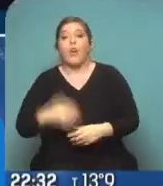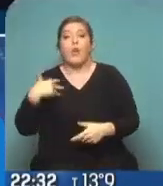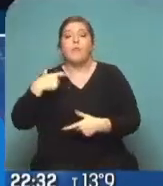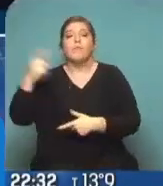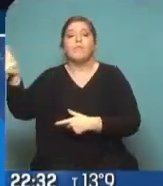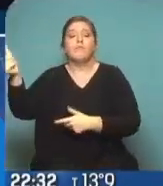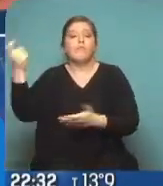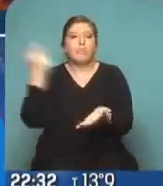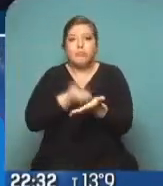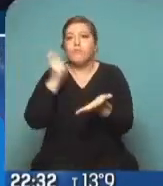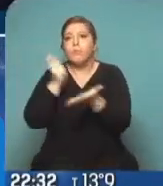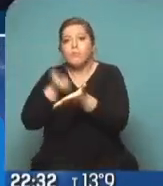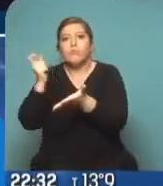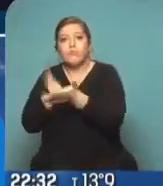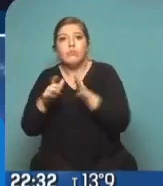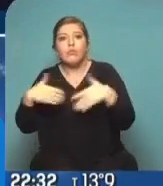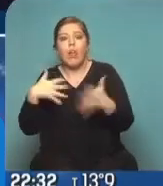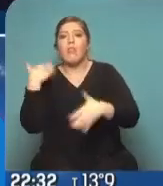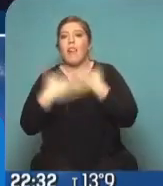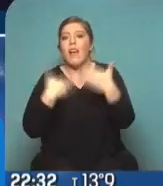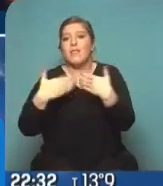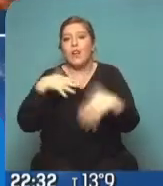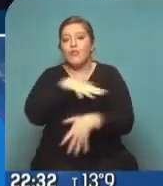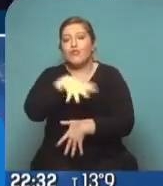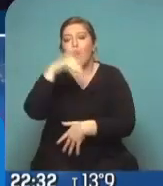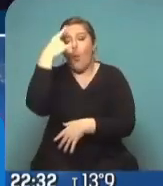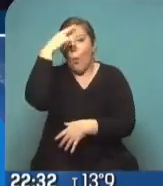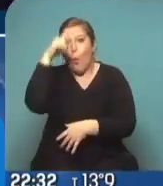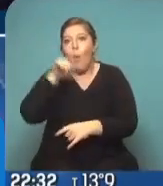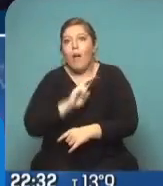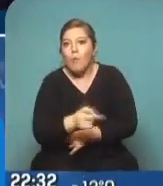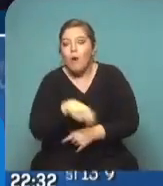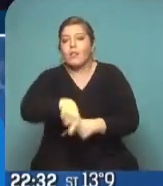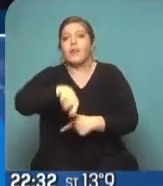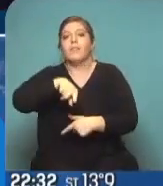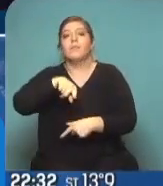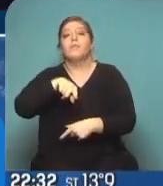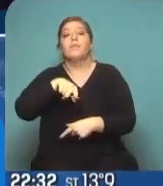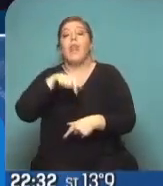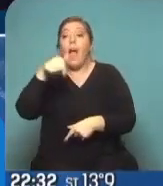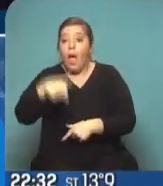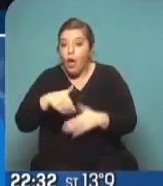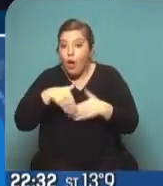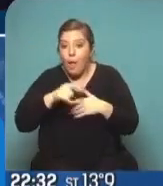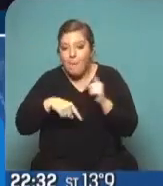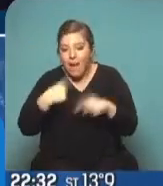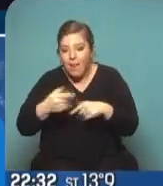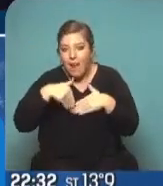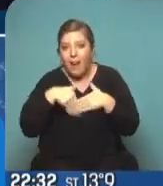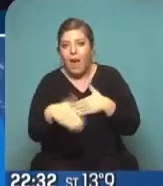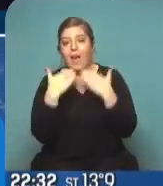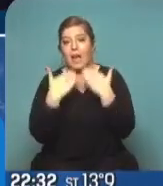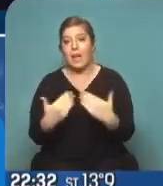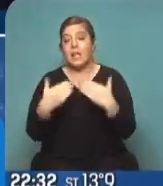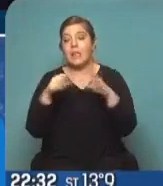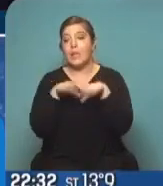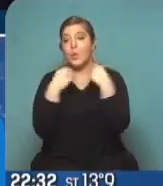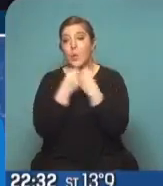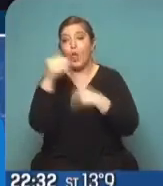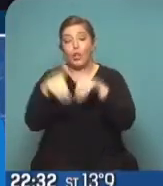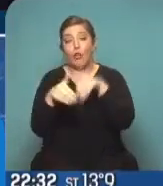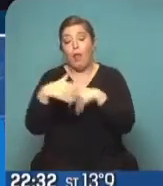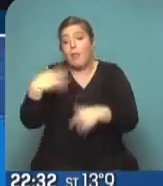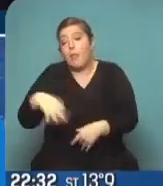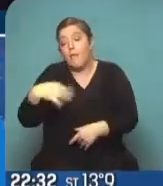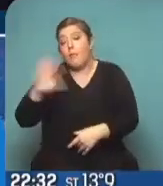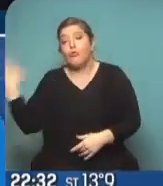desarrollar Vaca Muerta. Bueno, a partir de ahora, a partir de mañana, con este resultado electoral, creo que todos tenemos que ser